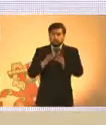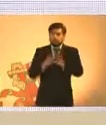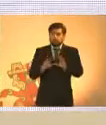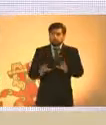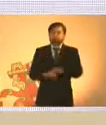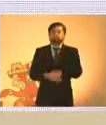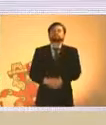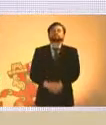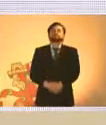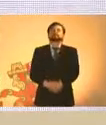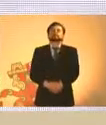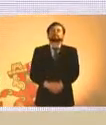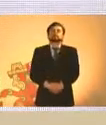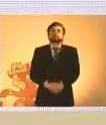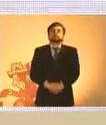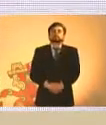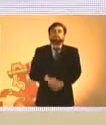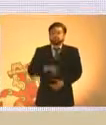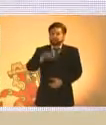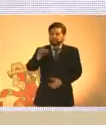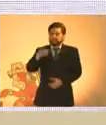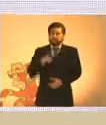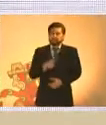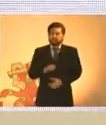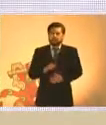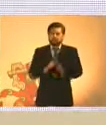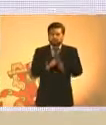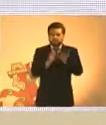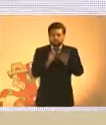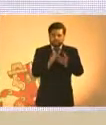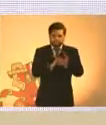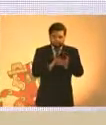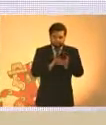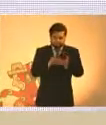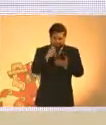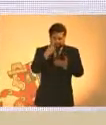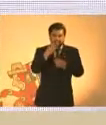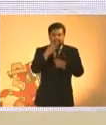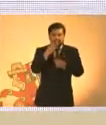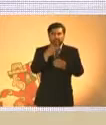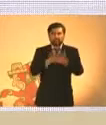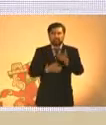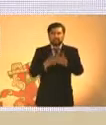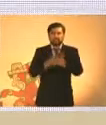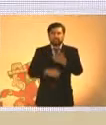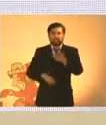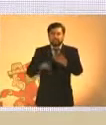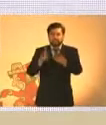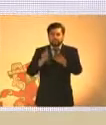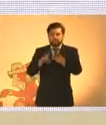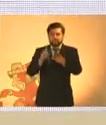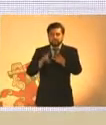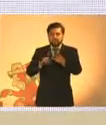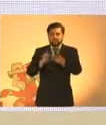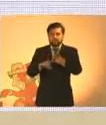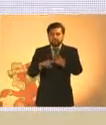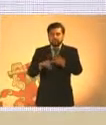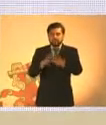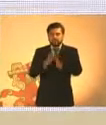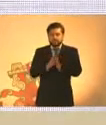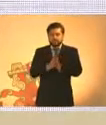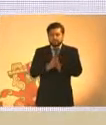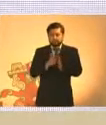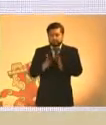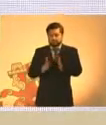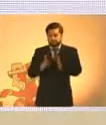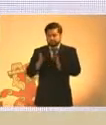entonces después de haber hecho esta novela faltaba la tercera pata la tercera pata no podía ser más que un